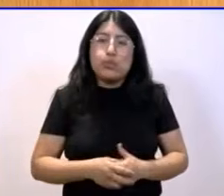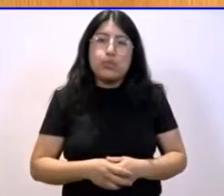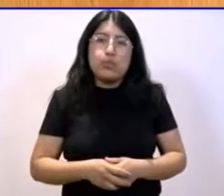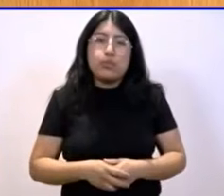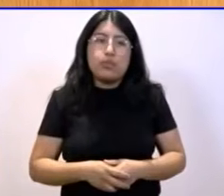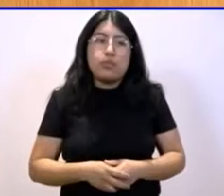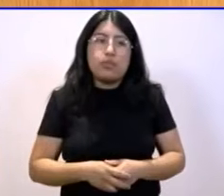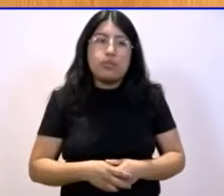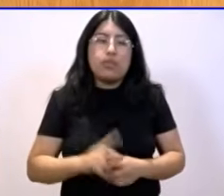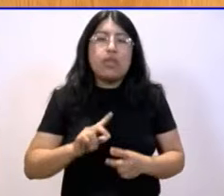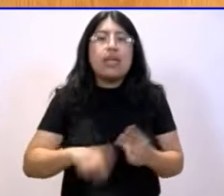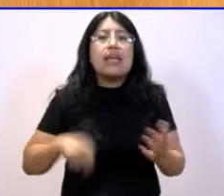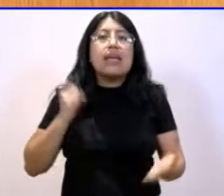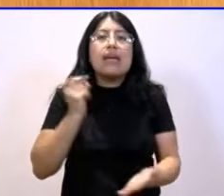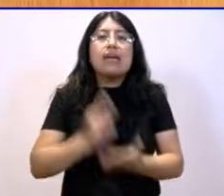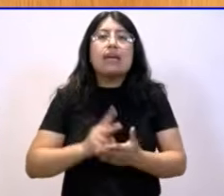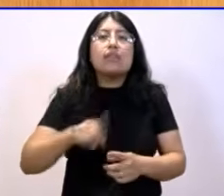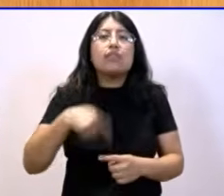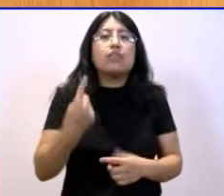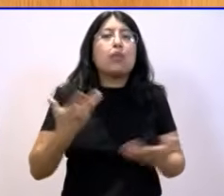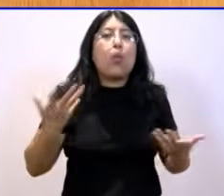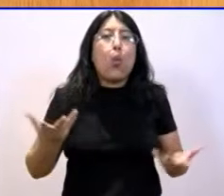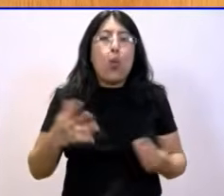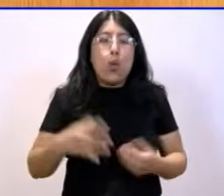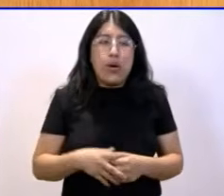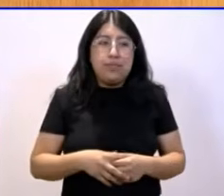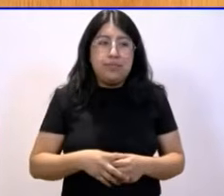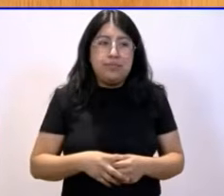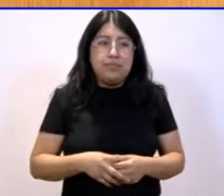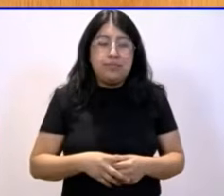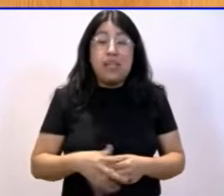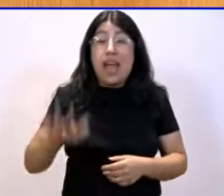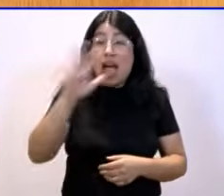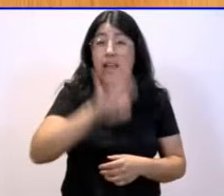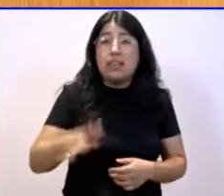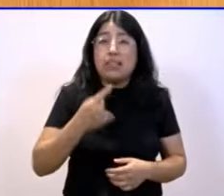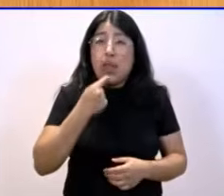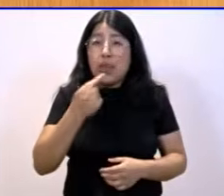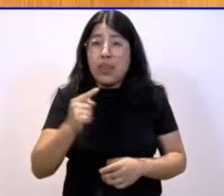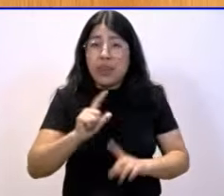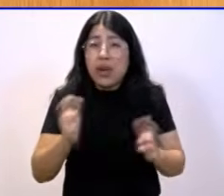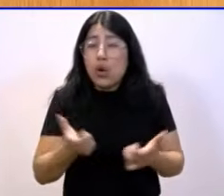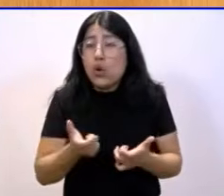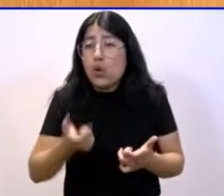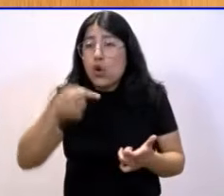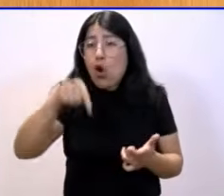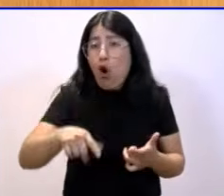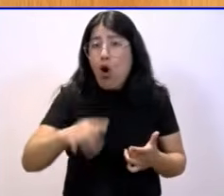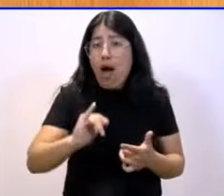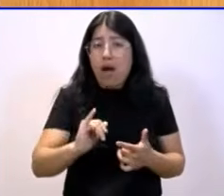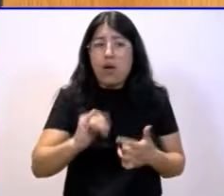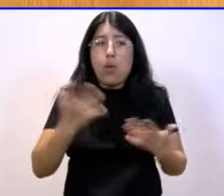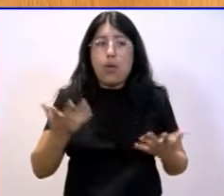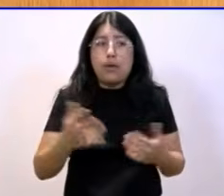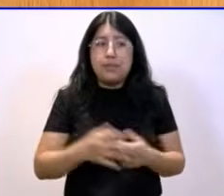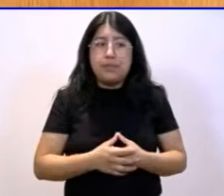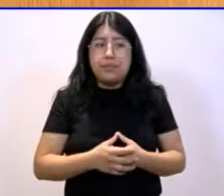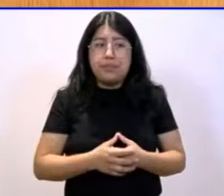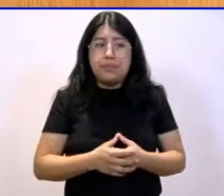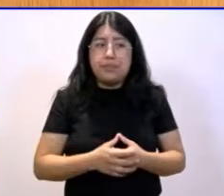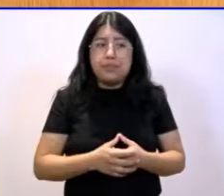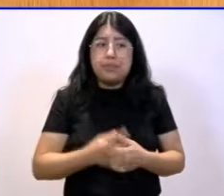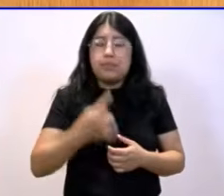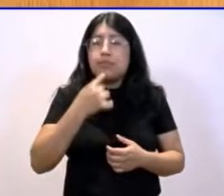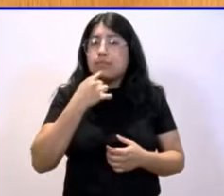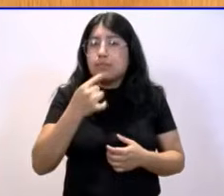sabe cuál es el siguiente reto? ¿Sabe lo que le vamos a decir al Estado en la reunión que tenemos hoy? Pues ya le he dicho que íbamos a estar de